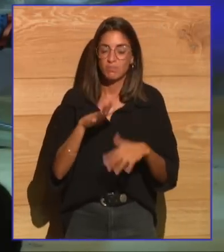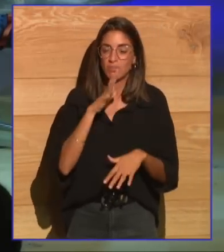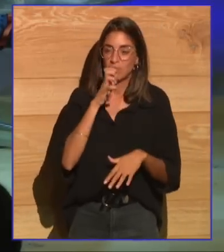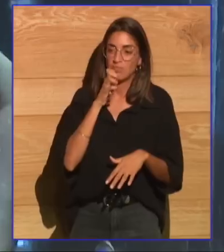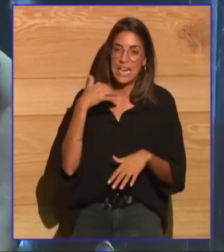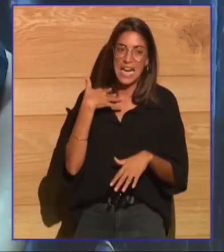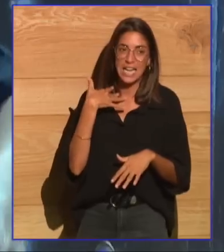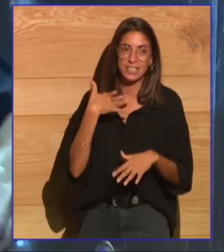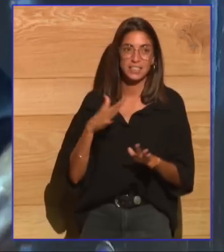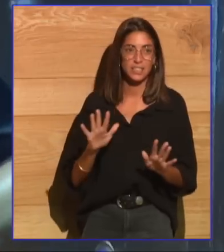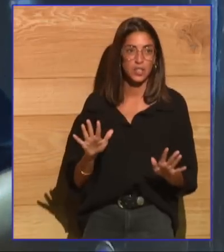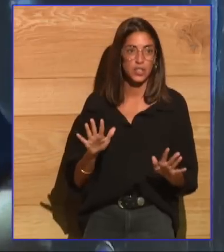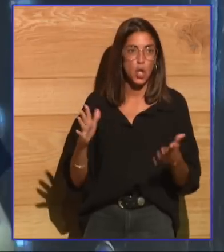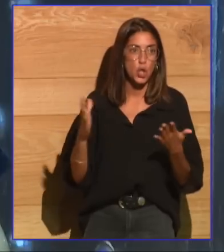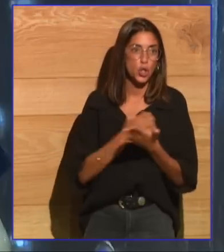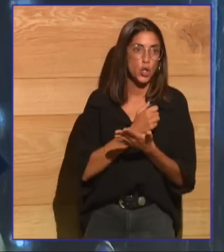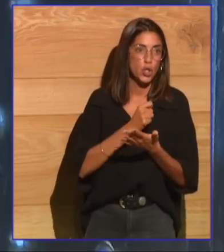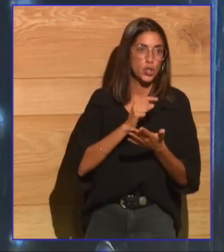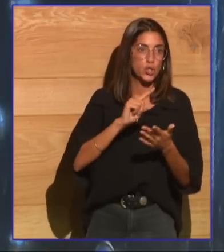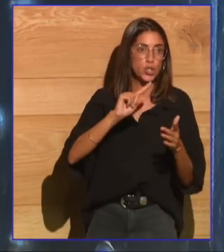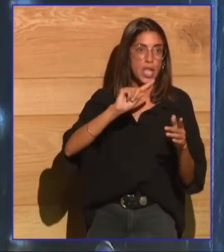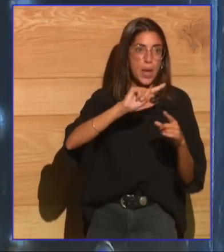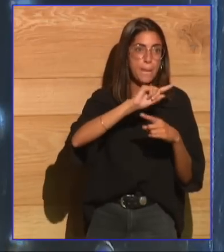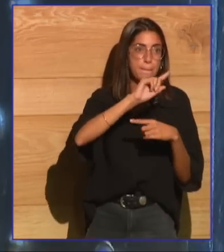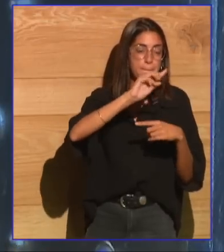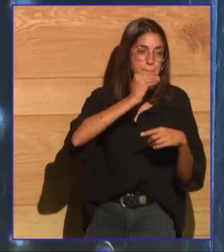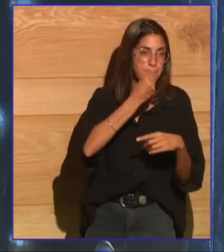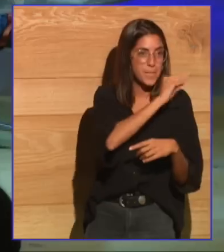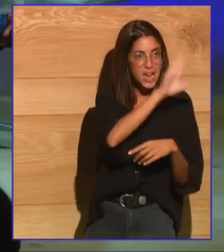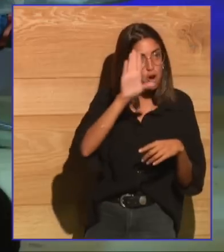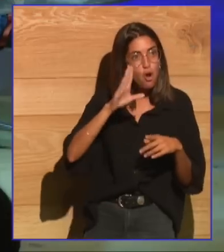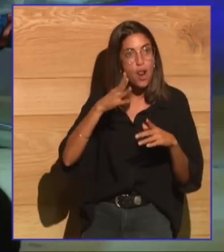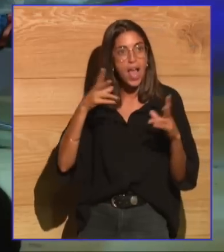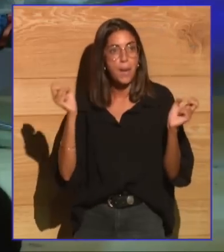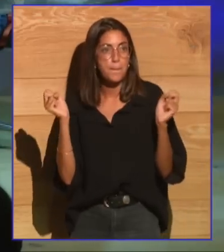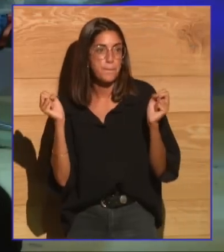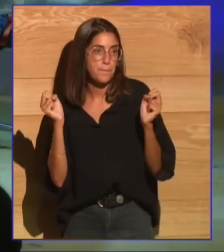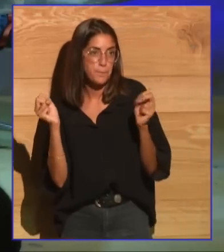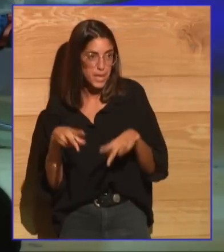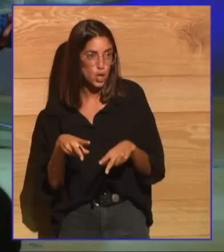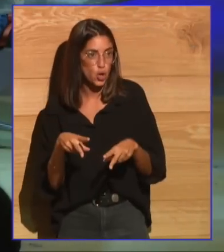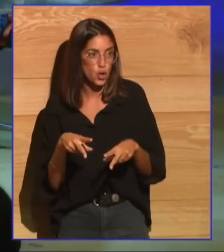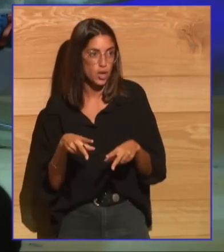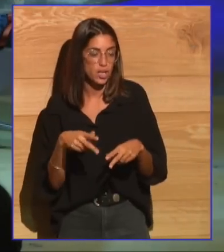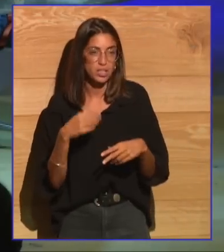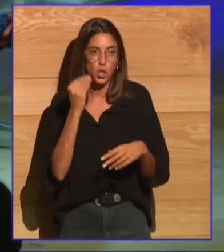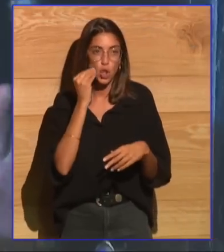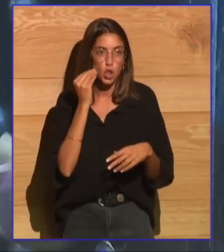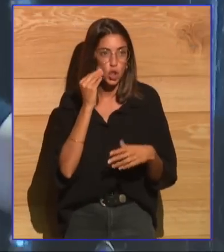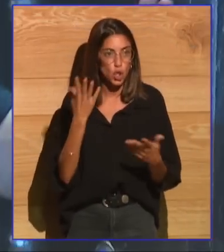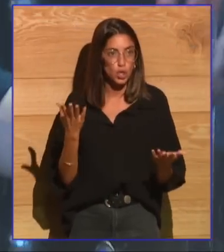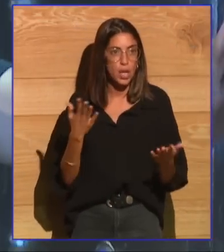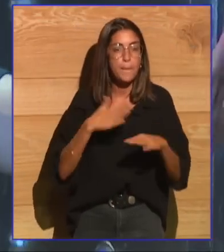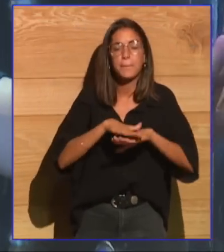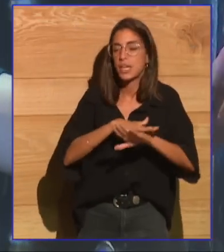todas las películas de spielberg ordenadas de peor a mejor imbécil continúa prendado está pidiendo perdón